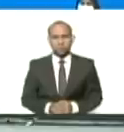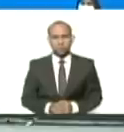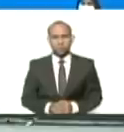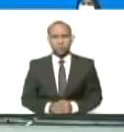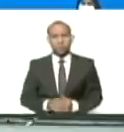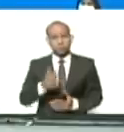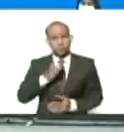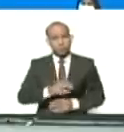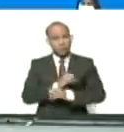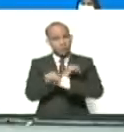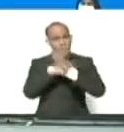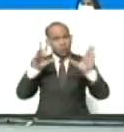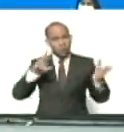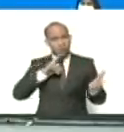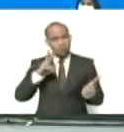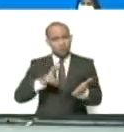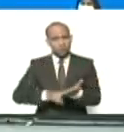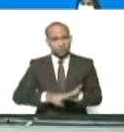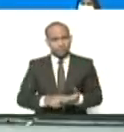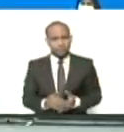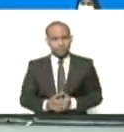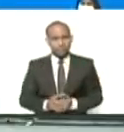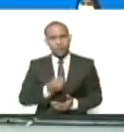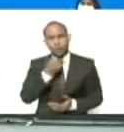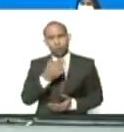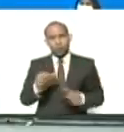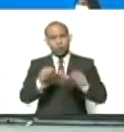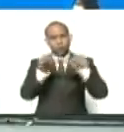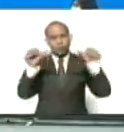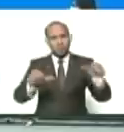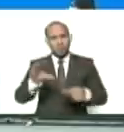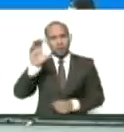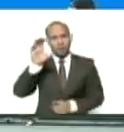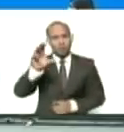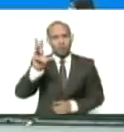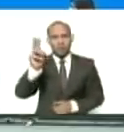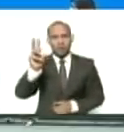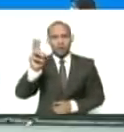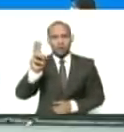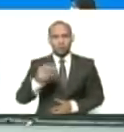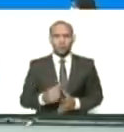¿Estamos claros, verdad? Bueno, sistema patria, pues en tercer lugar.